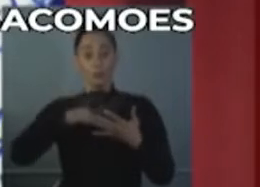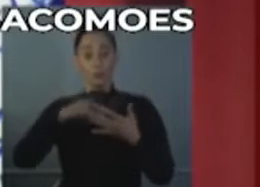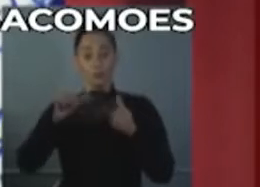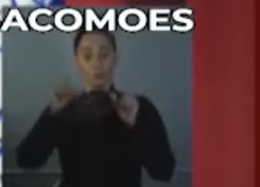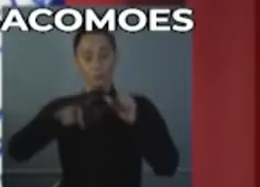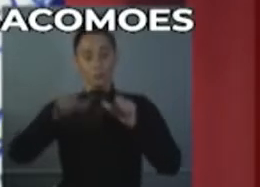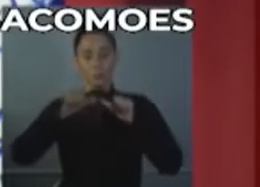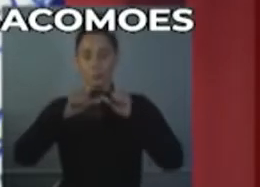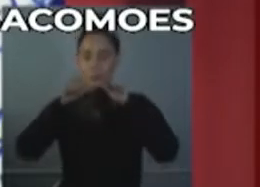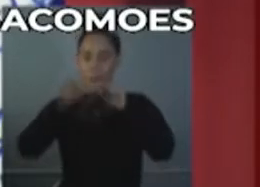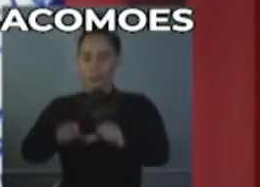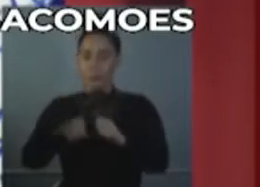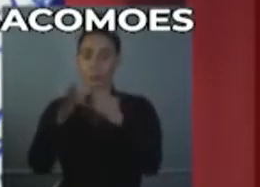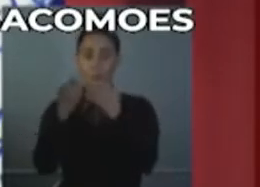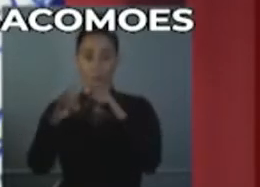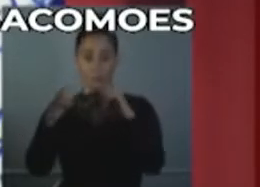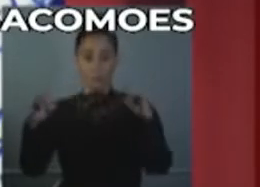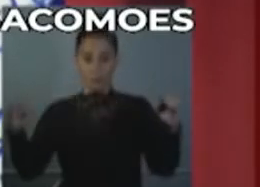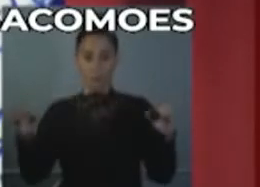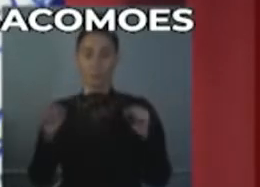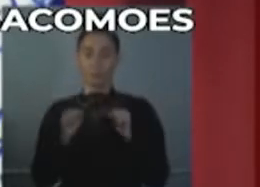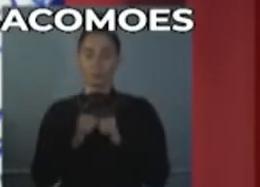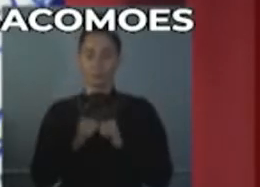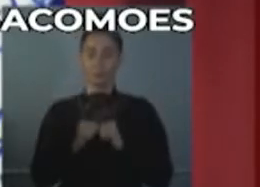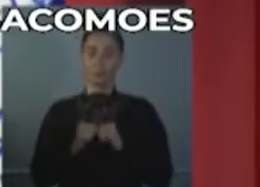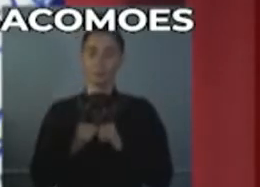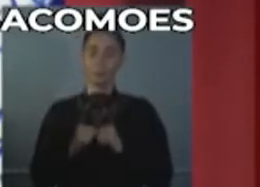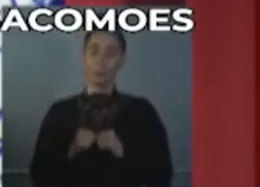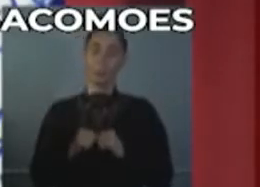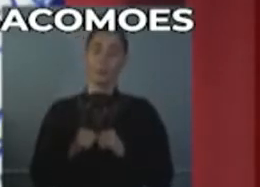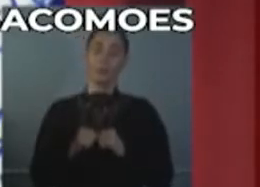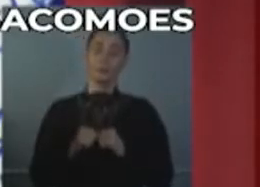fuerzas para seguir avanzando.